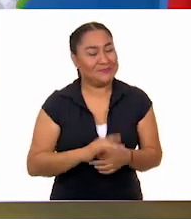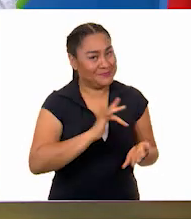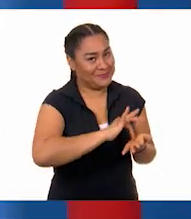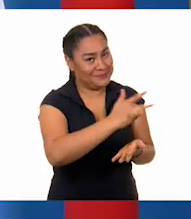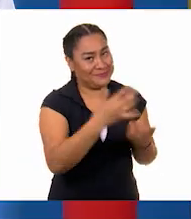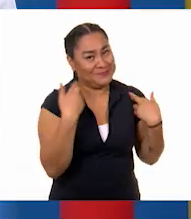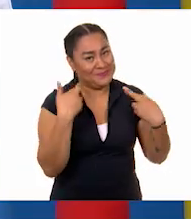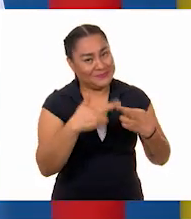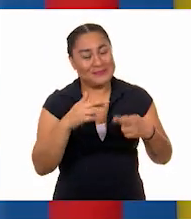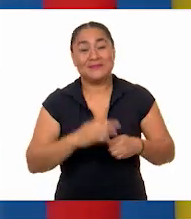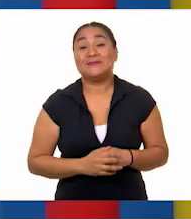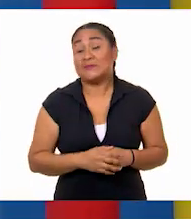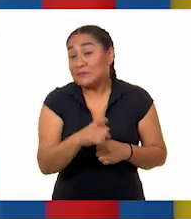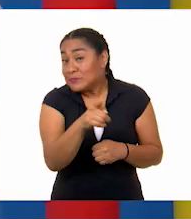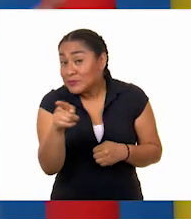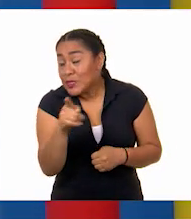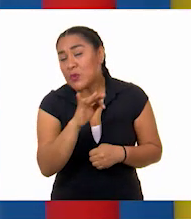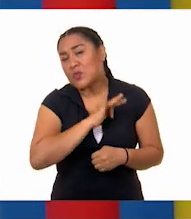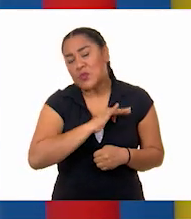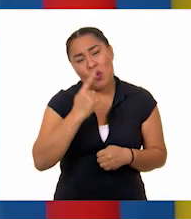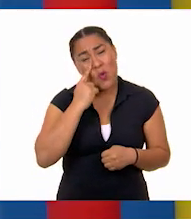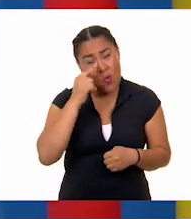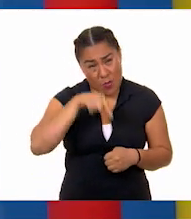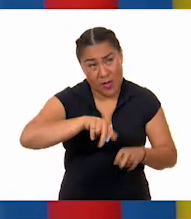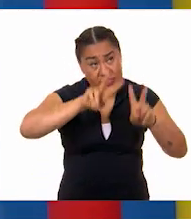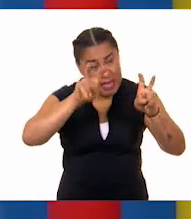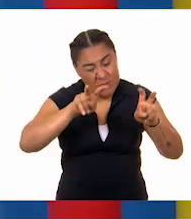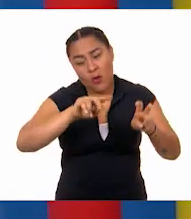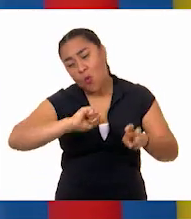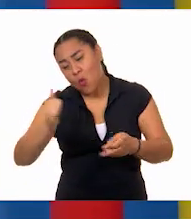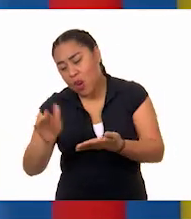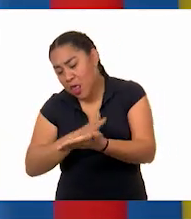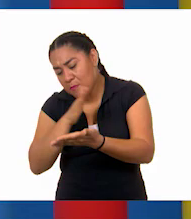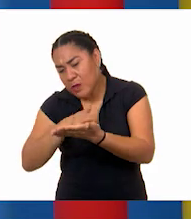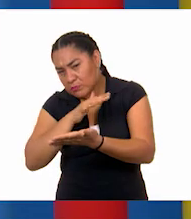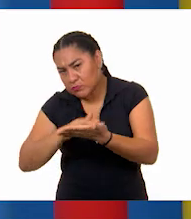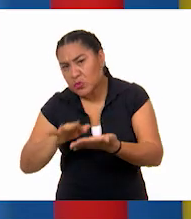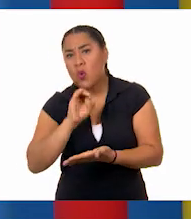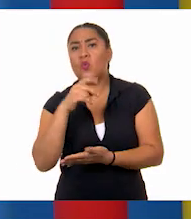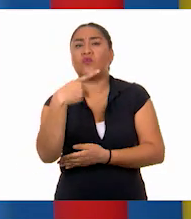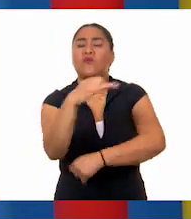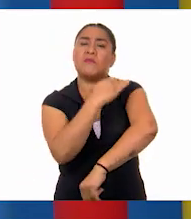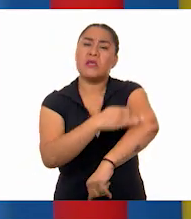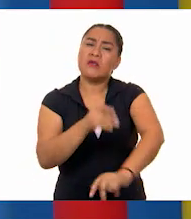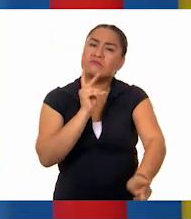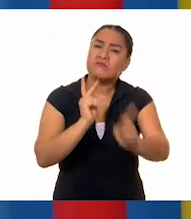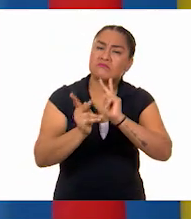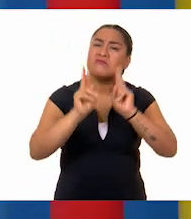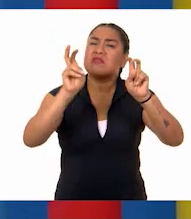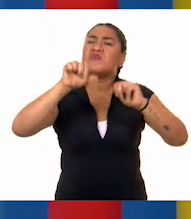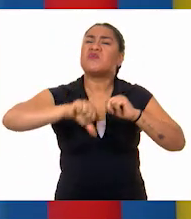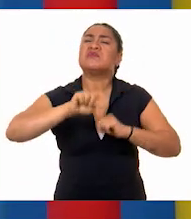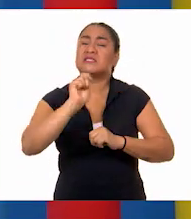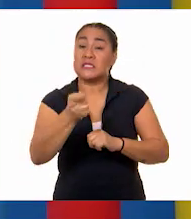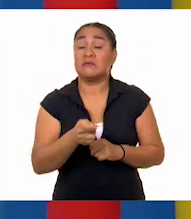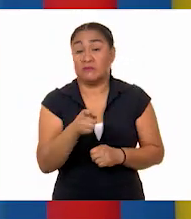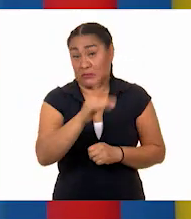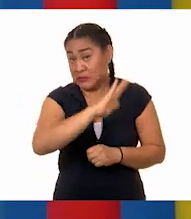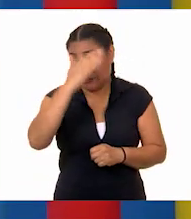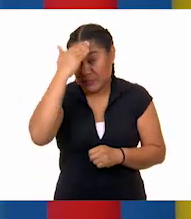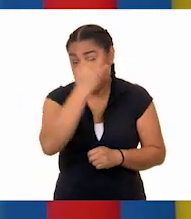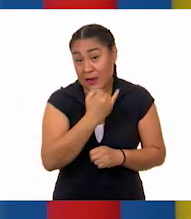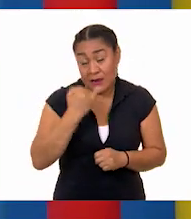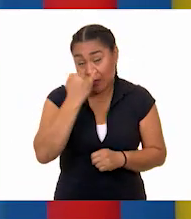luego. Si te es posible, consulta otros libros y comenta el tema de hoy con tu familia. Si tienes la fortuna de hablar una lengua